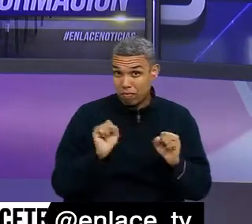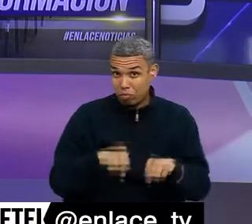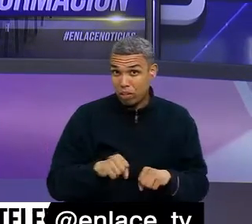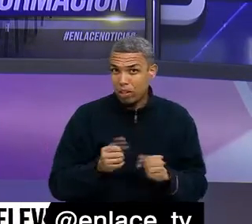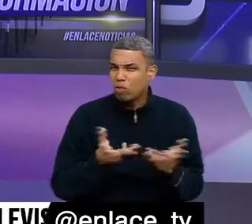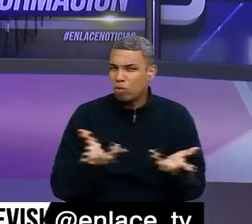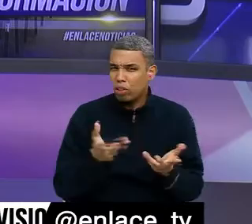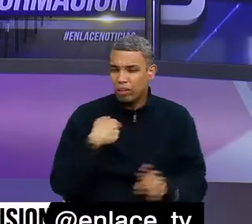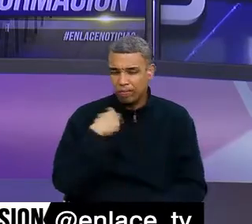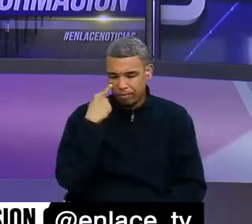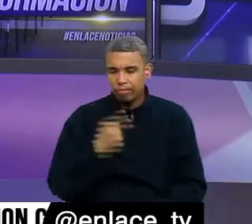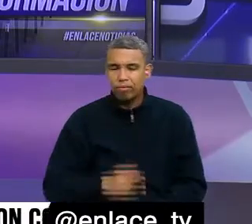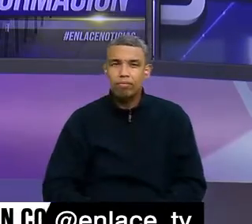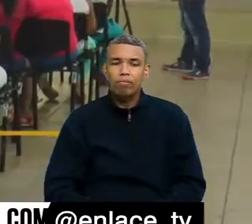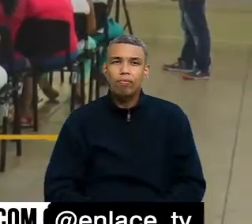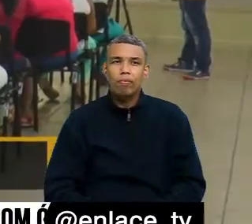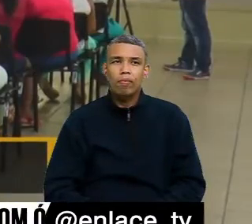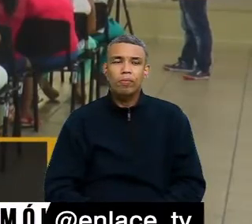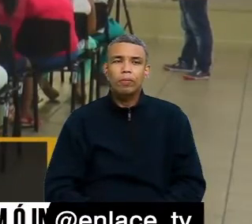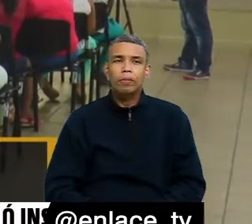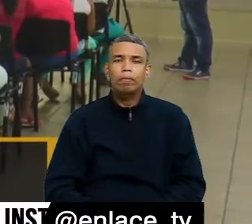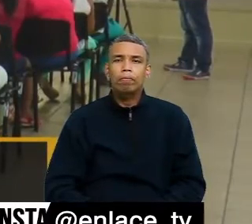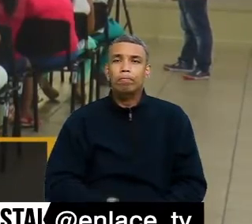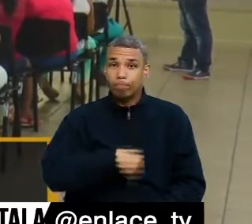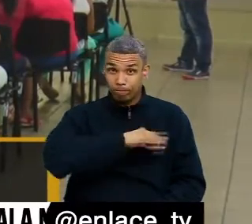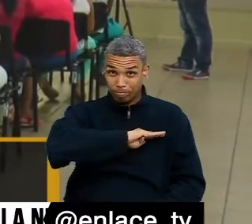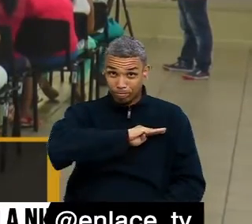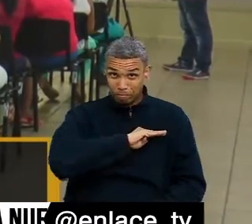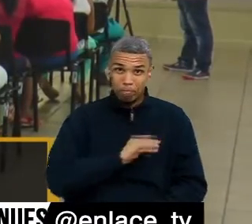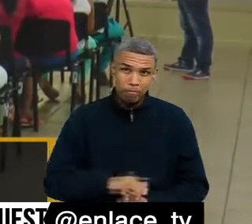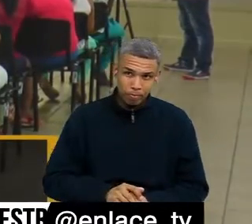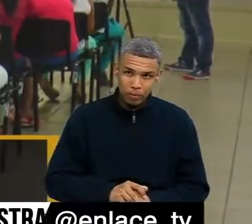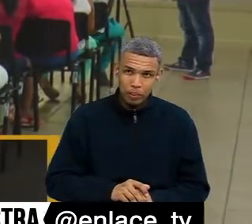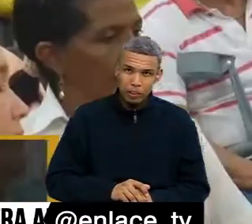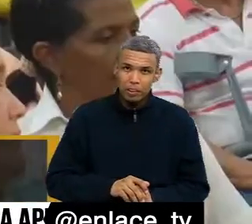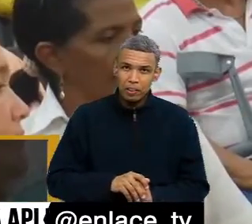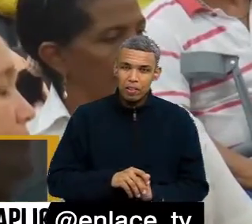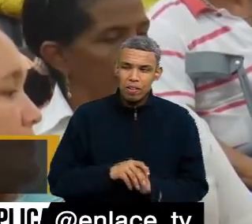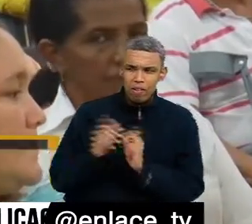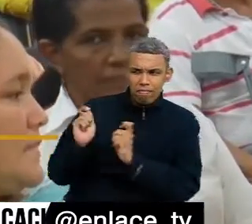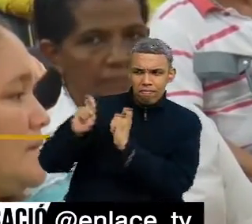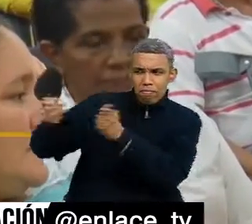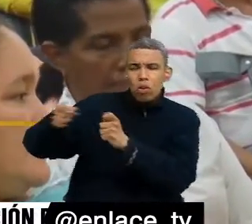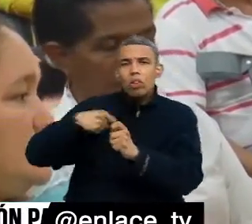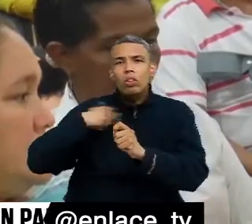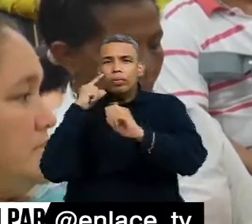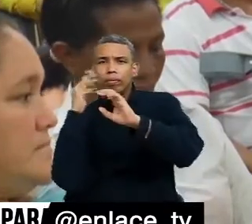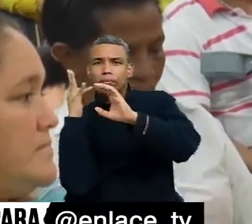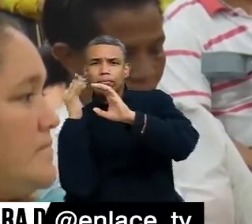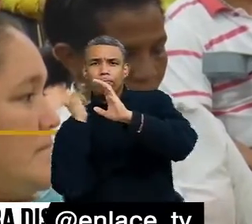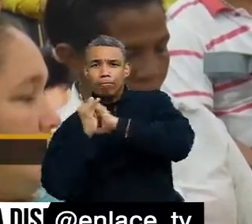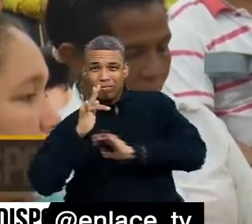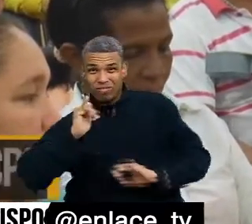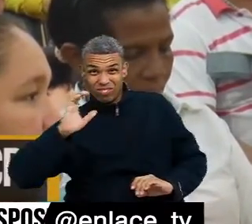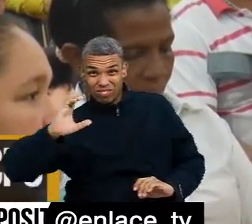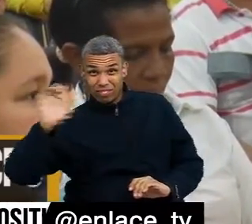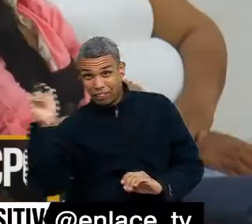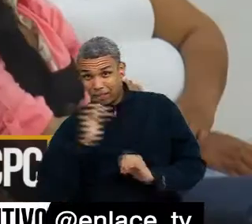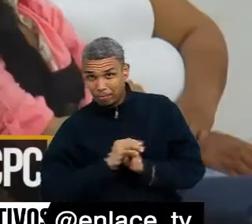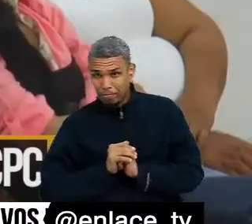negocios. La Alcaldía de Barranca Bermeja, a través de la Secretaría de las TIC y el Clúster de Tecnologías de Información y